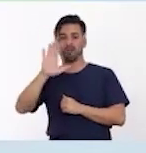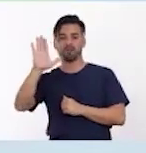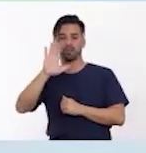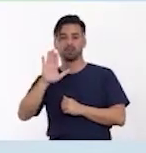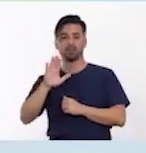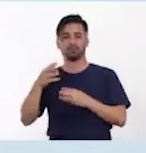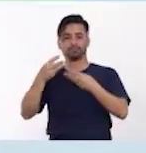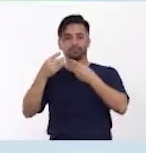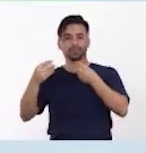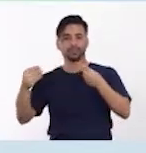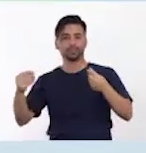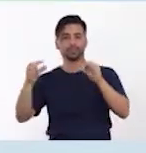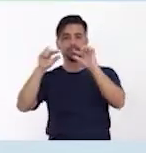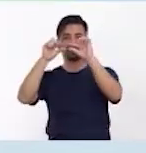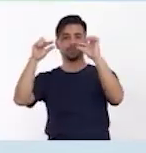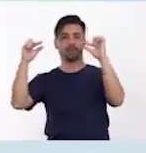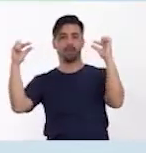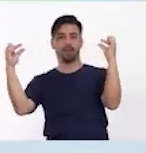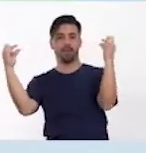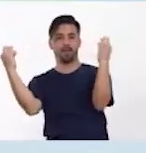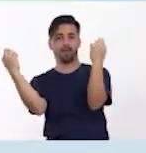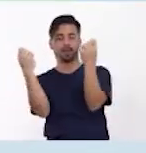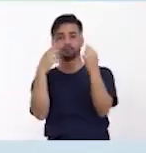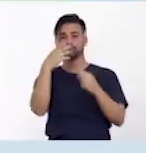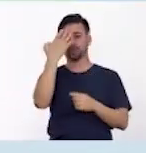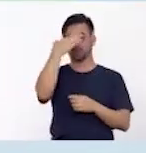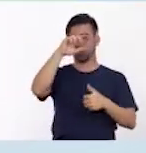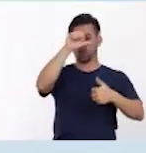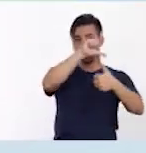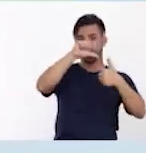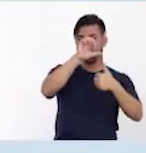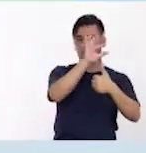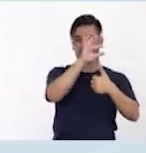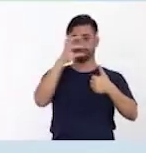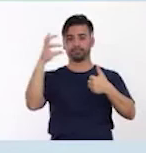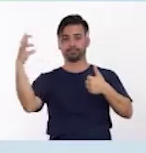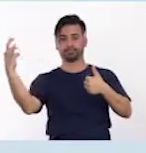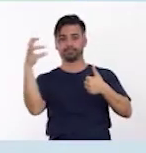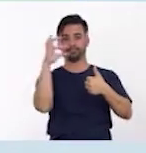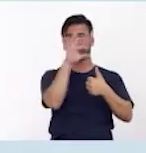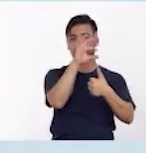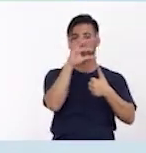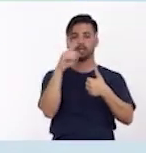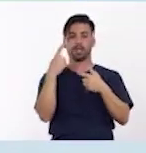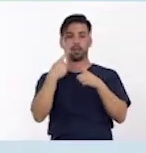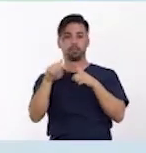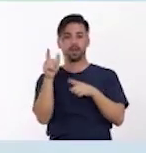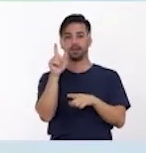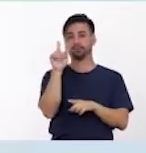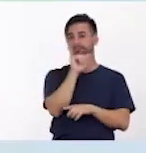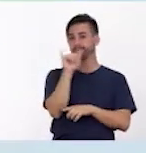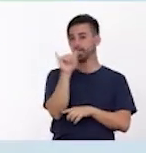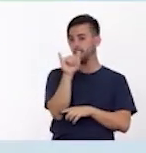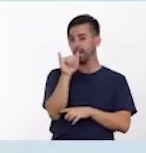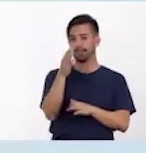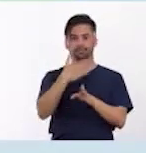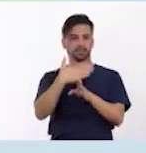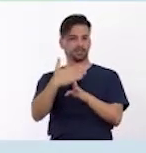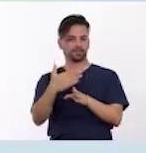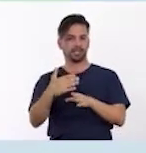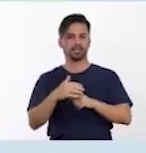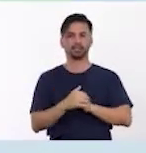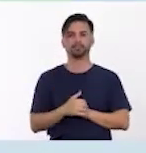no tienen características similares. Y así un conjunto de cosas. Y cuando hablamos